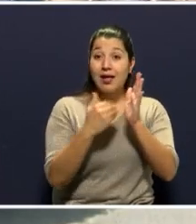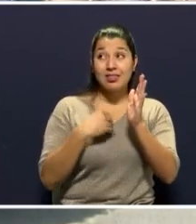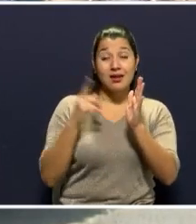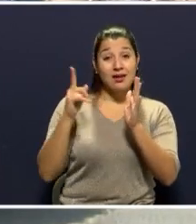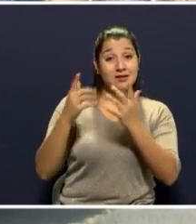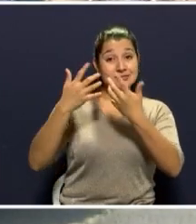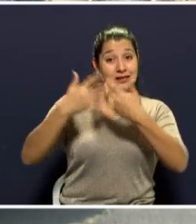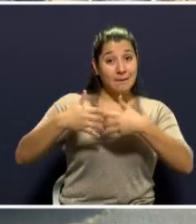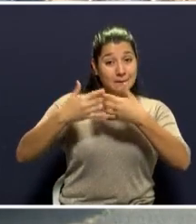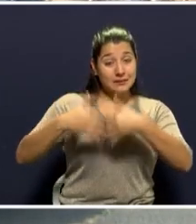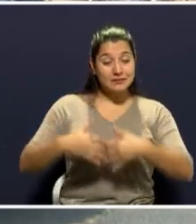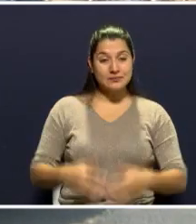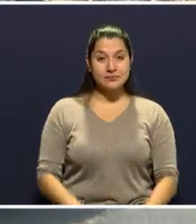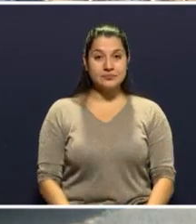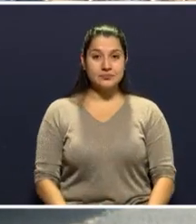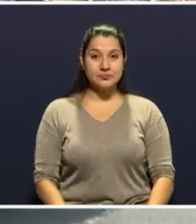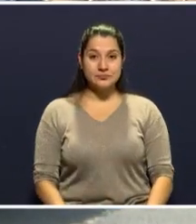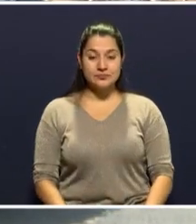empresa.